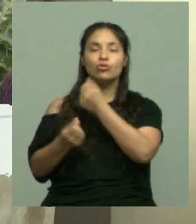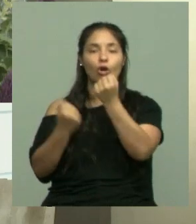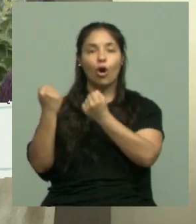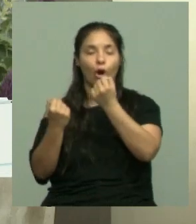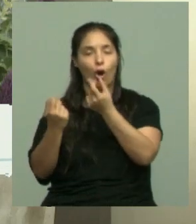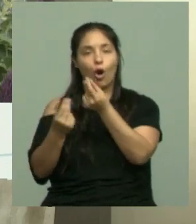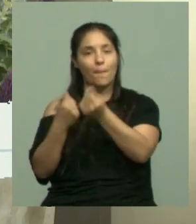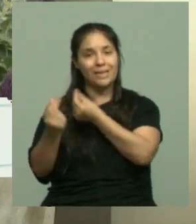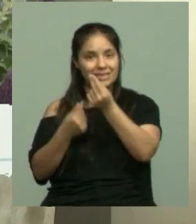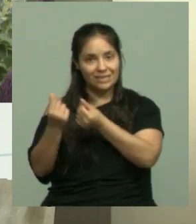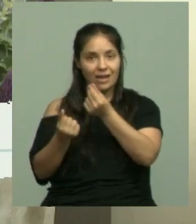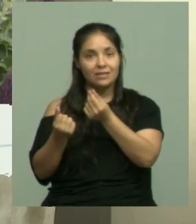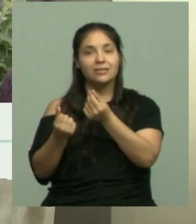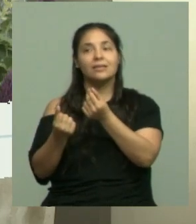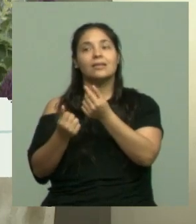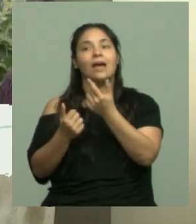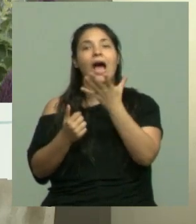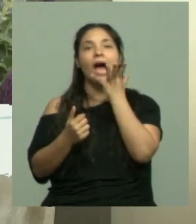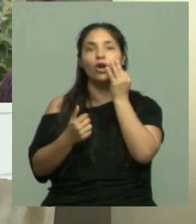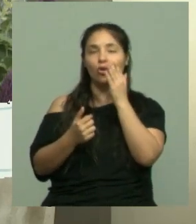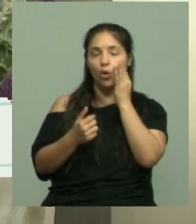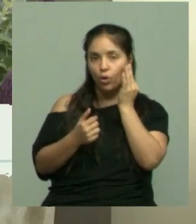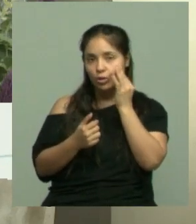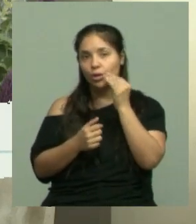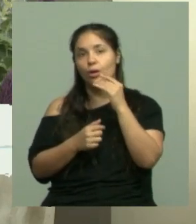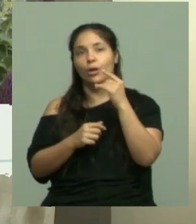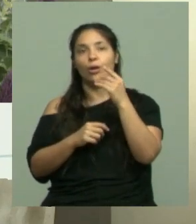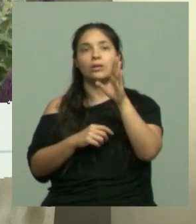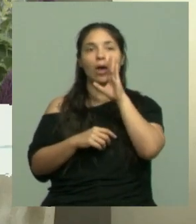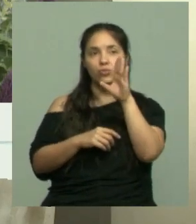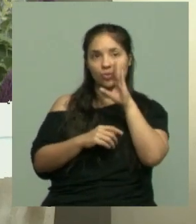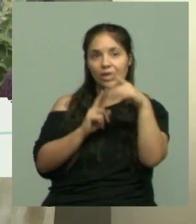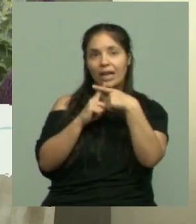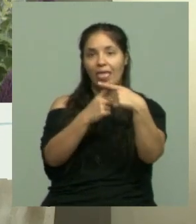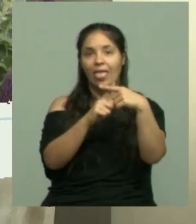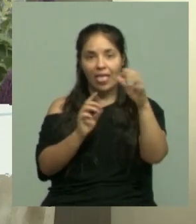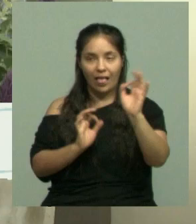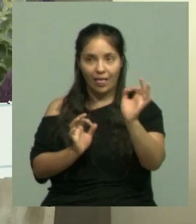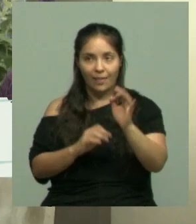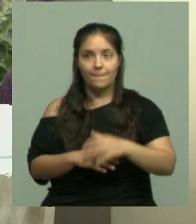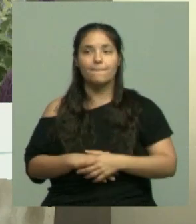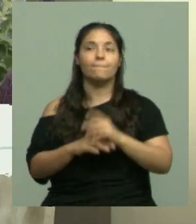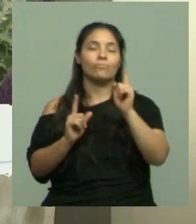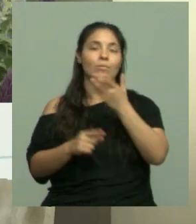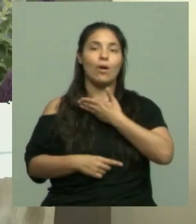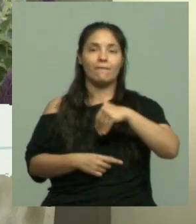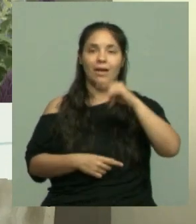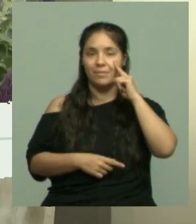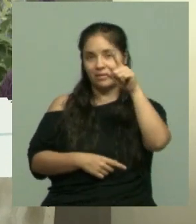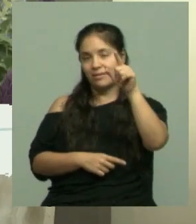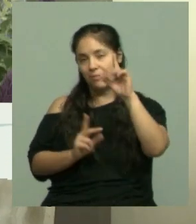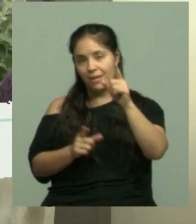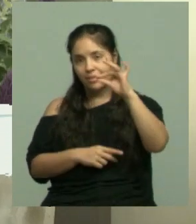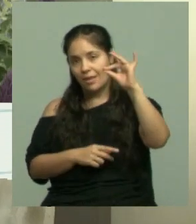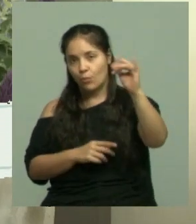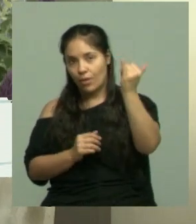no dejar de tener una venia política de Estados Unidos más allá de lo ideológico en lo que representan las negociaciones con el Fondo Monetario Internacional, o si